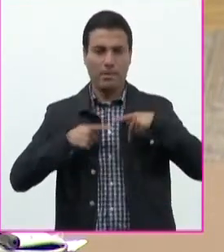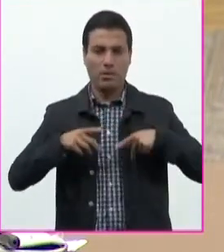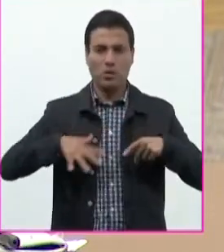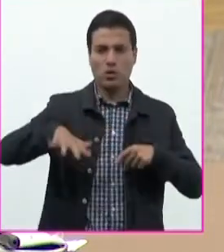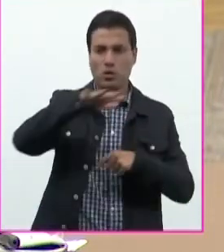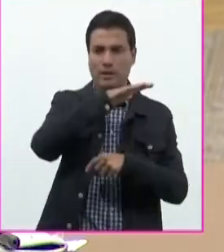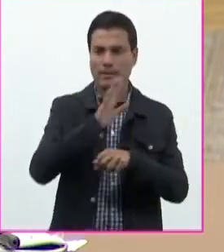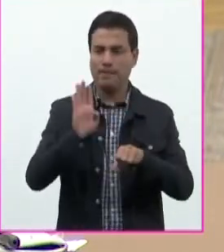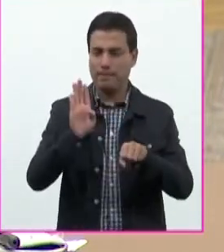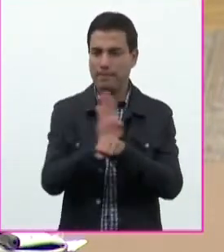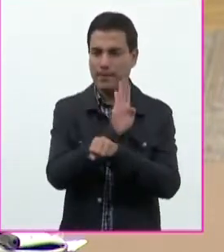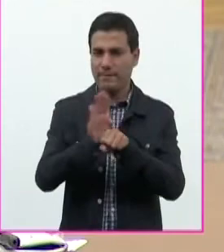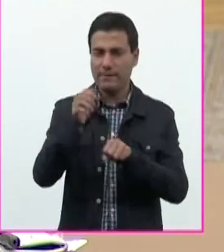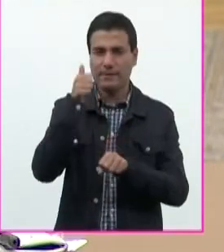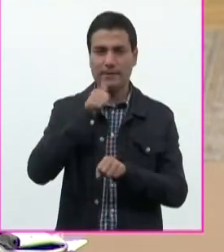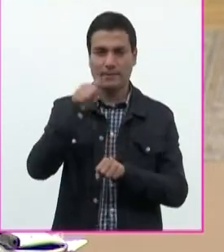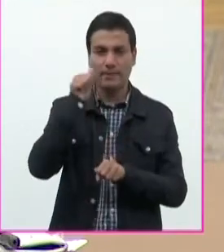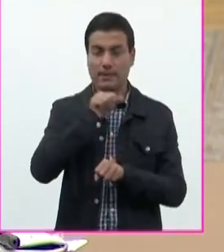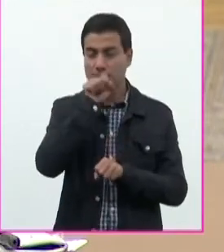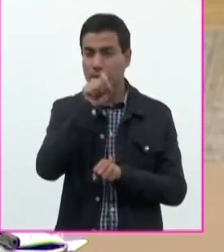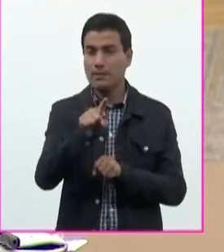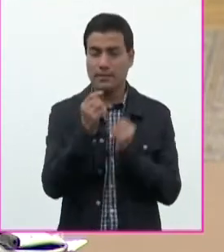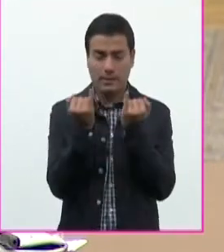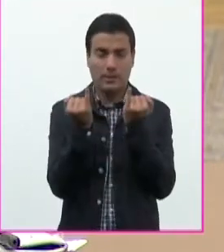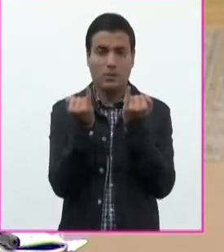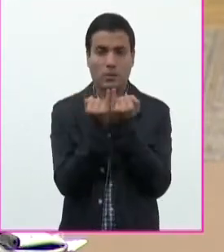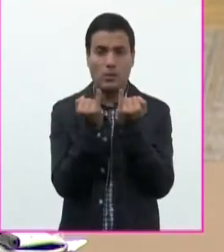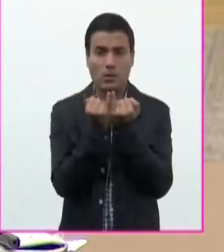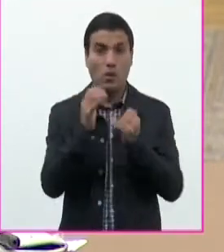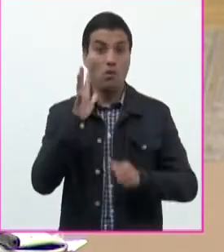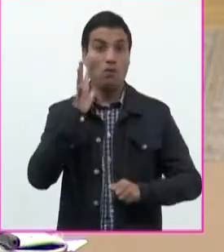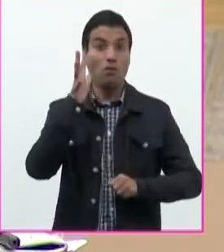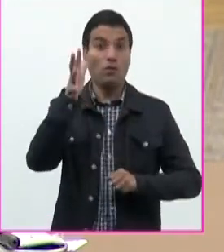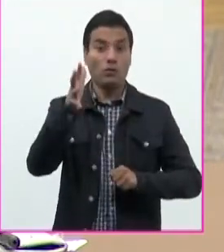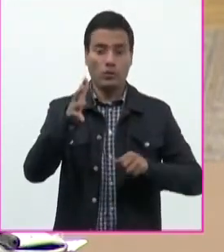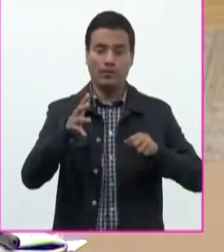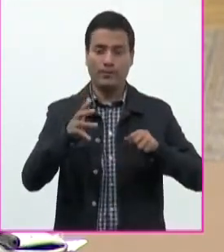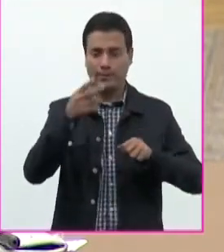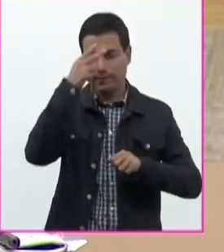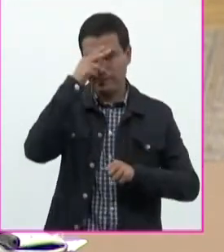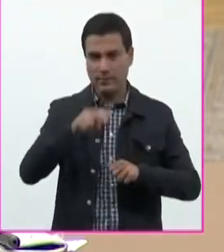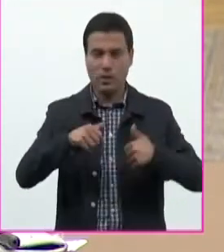Y principalmente lo harán cuidando el futuro de las generaciones